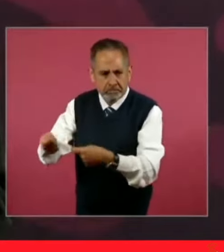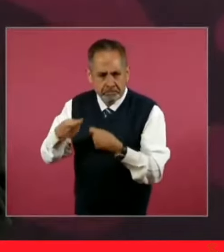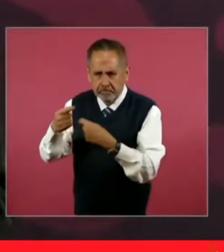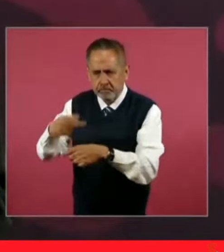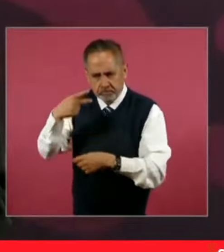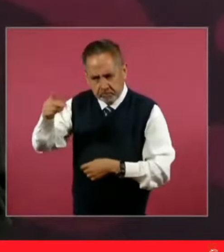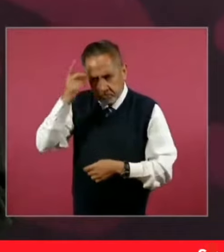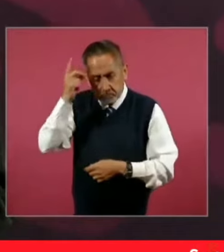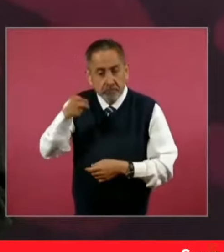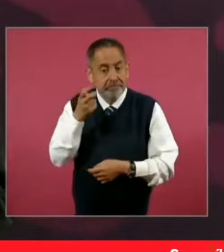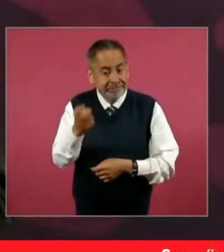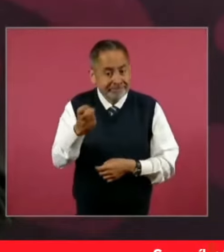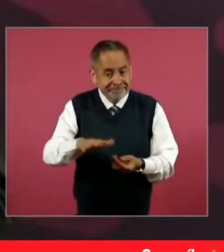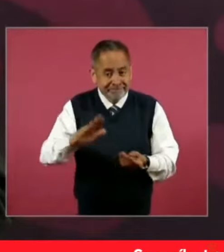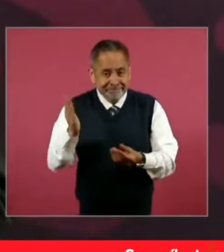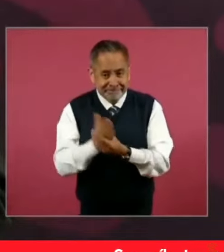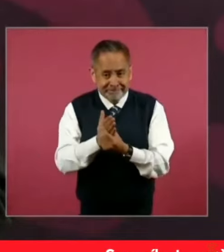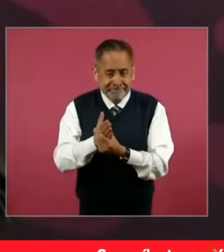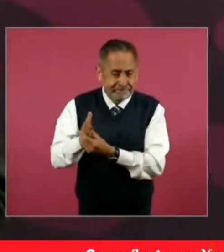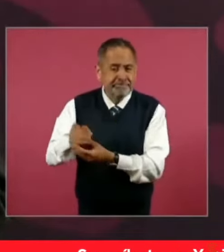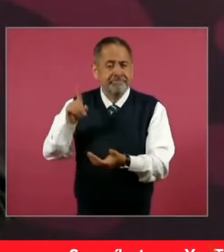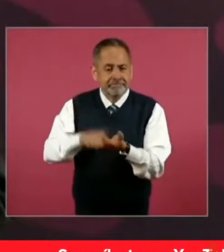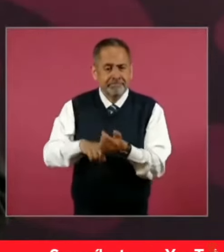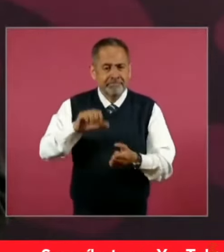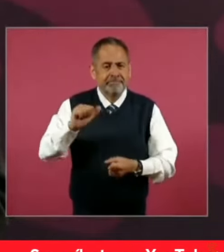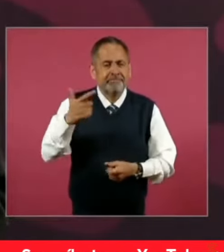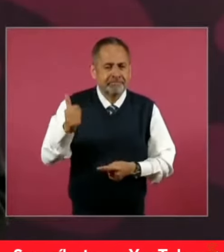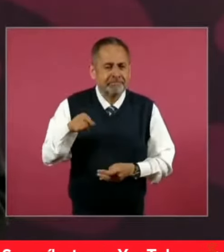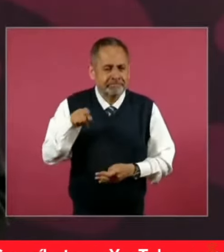guardada, custodiada en el Archivo General Agrario.